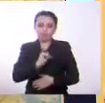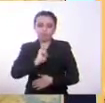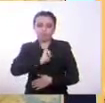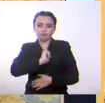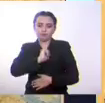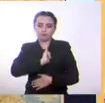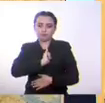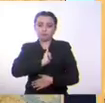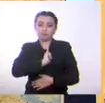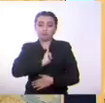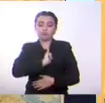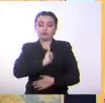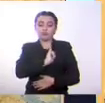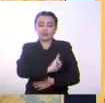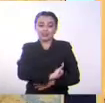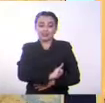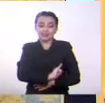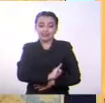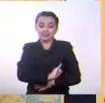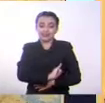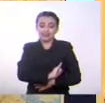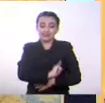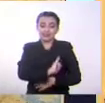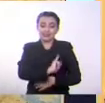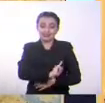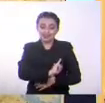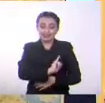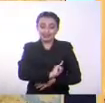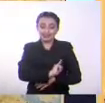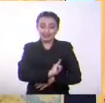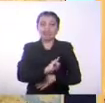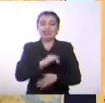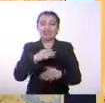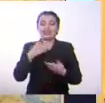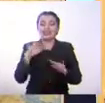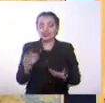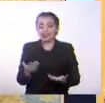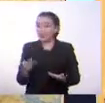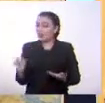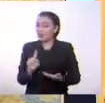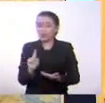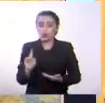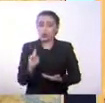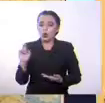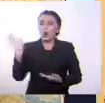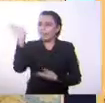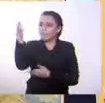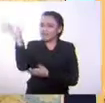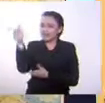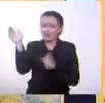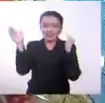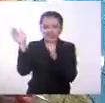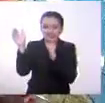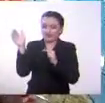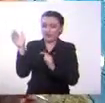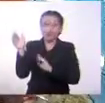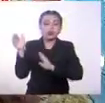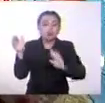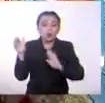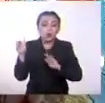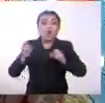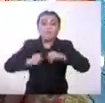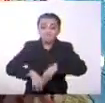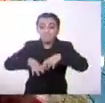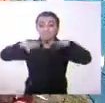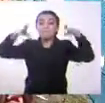más complejo que únicamente hablar de una bandera o de un símbolo patrio. Es decir, aquí